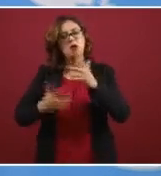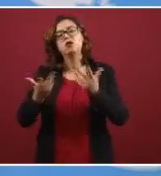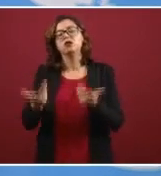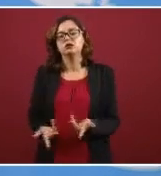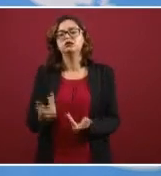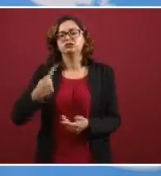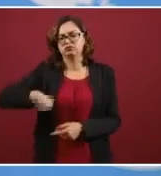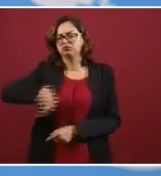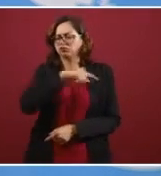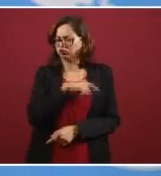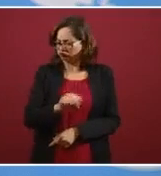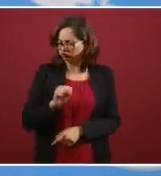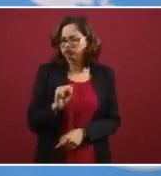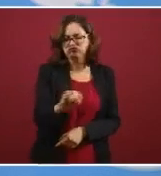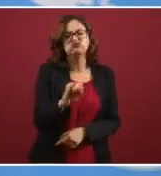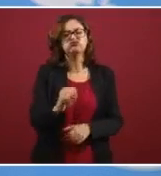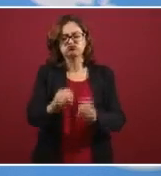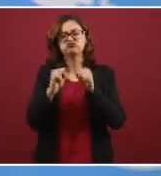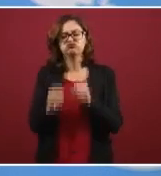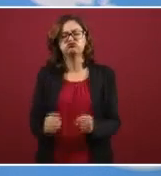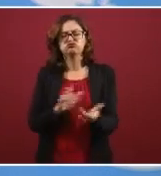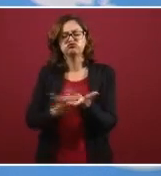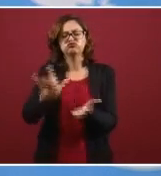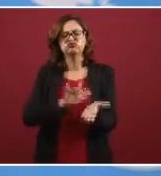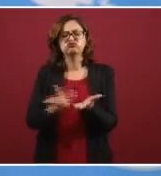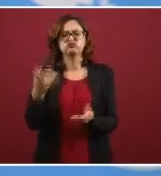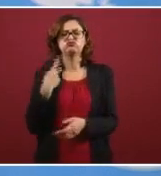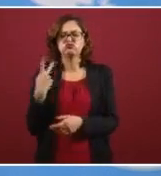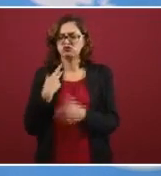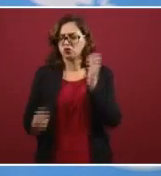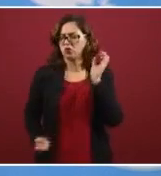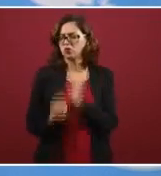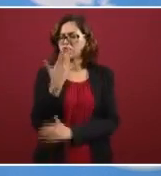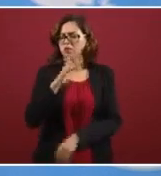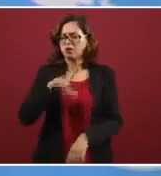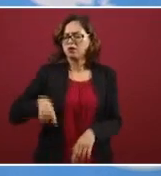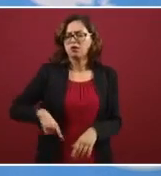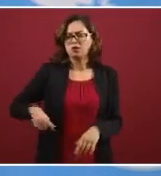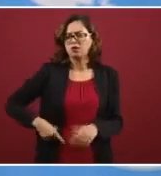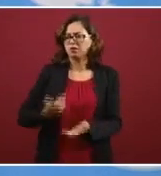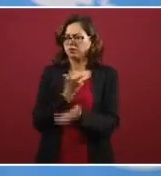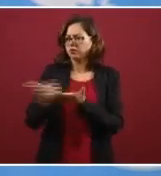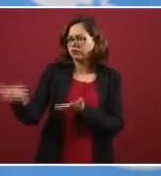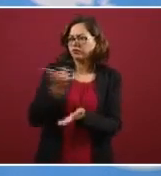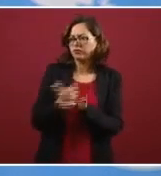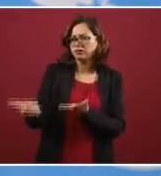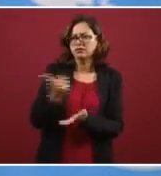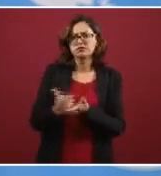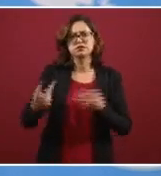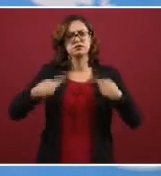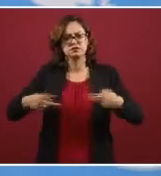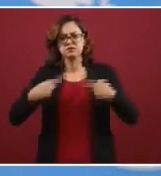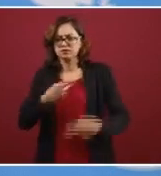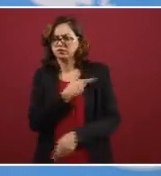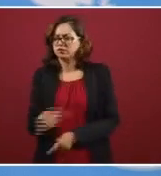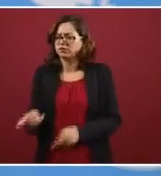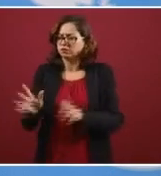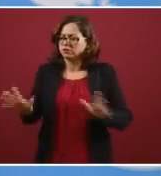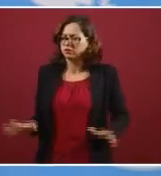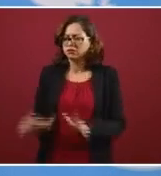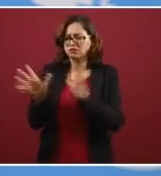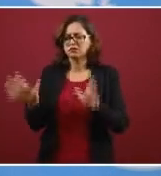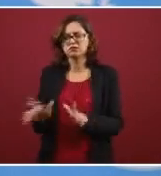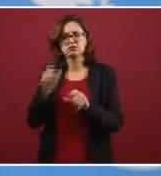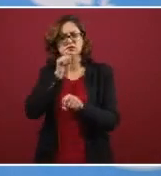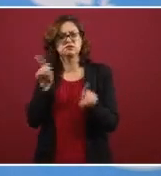con la política de incrementar el salario mínimo, de incrementar los ingresos a los pueblos pobres, a los jóvenes,